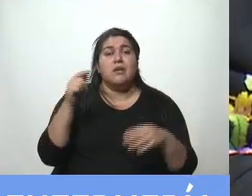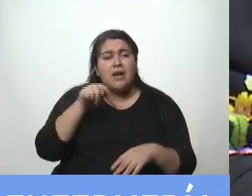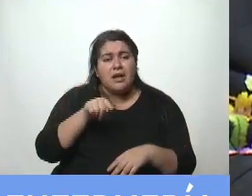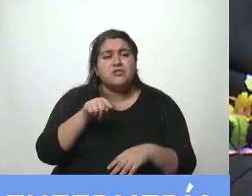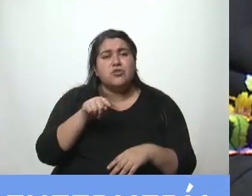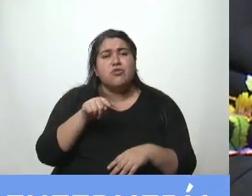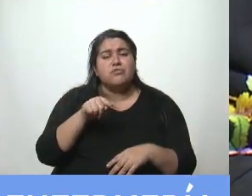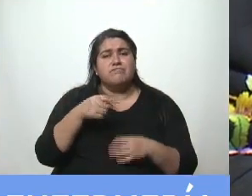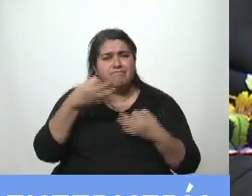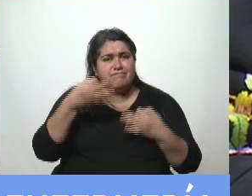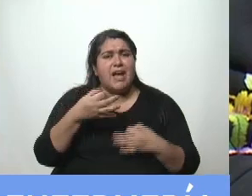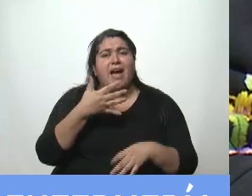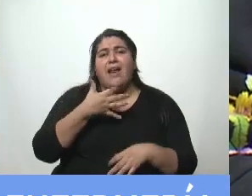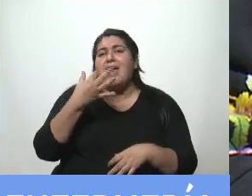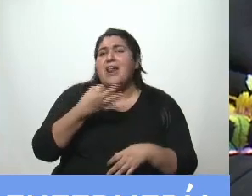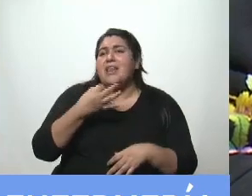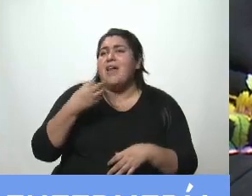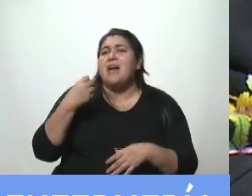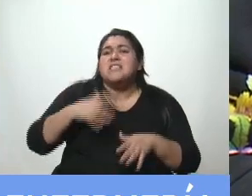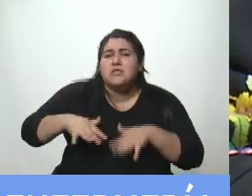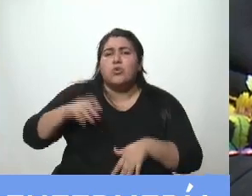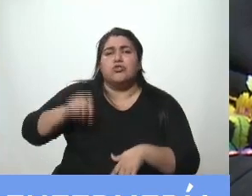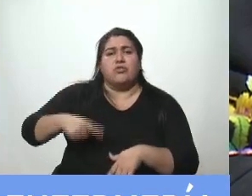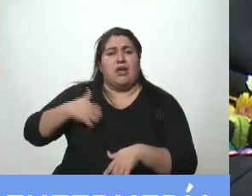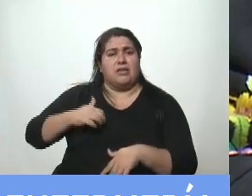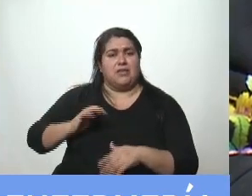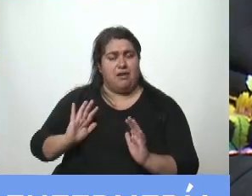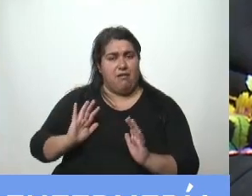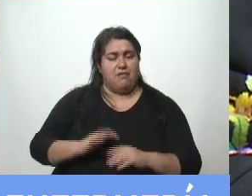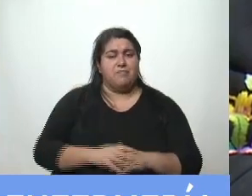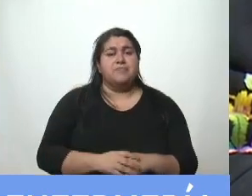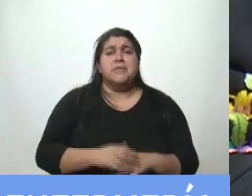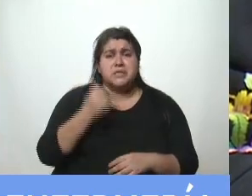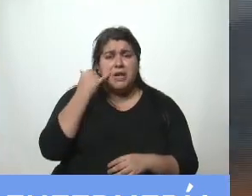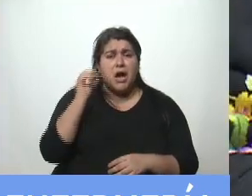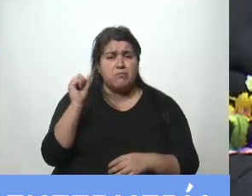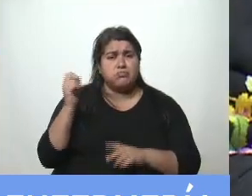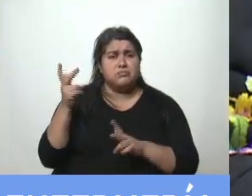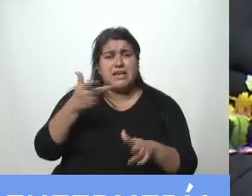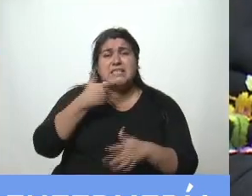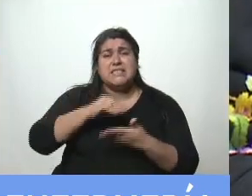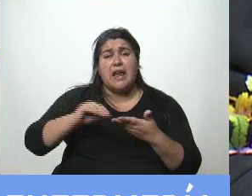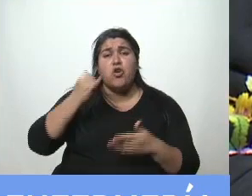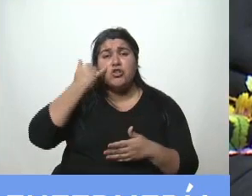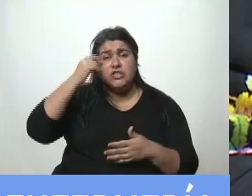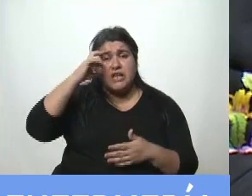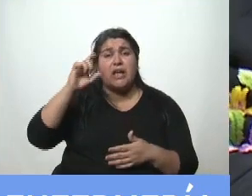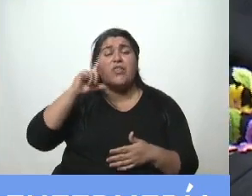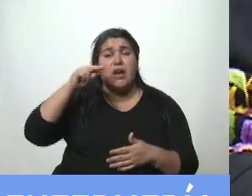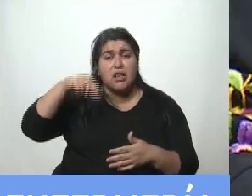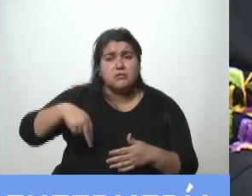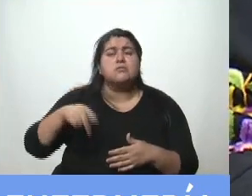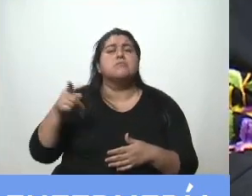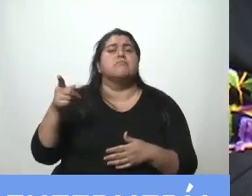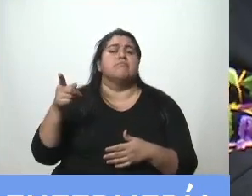es en respuesta a la realidad que tenemos en nuestro país. Tal lo dijo el senador Yeldlin, a nuestro país le hacen falta